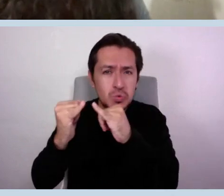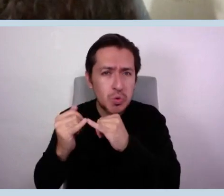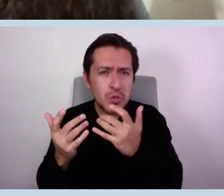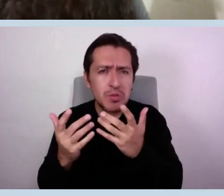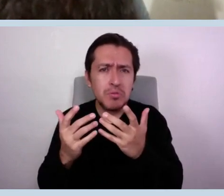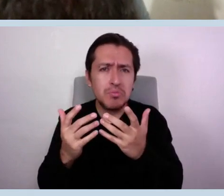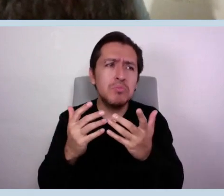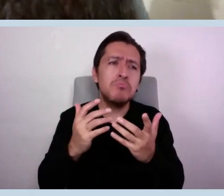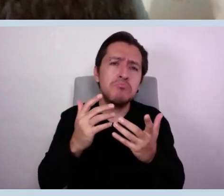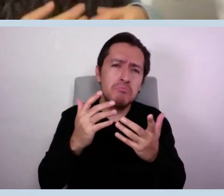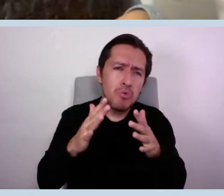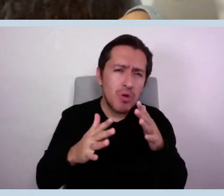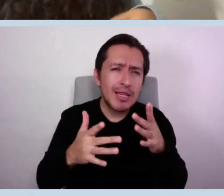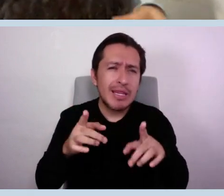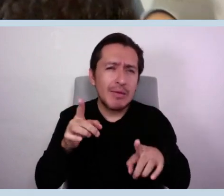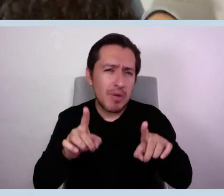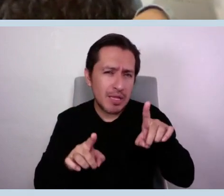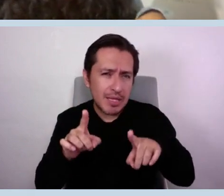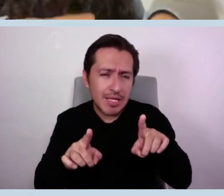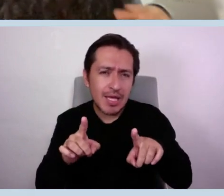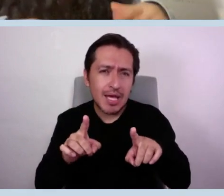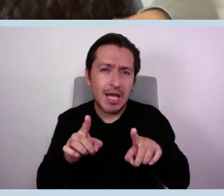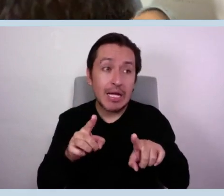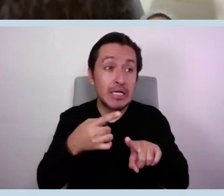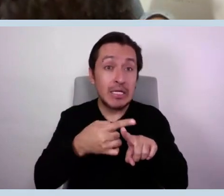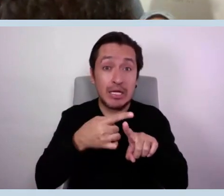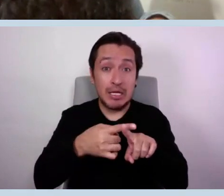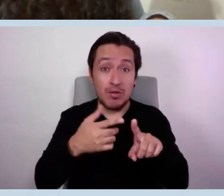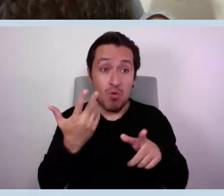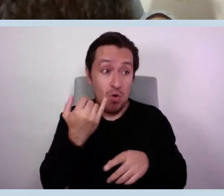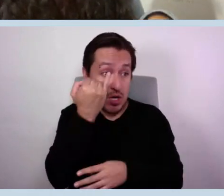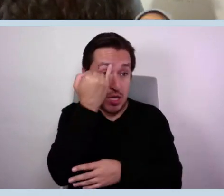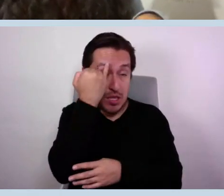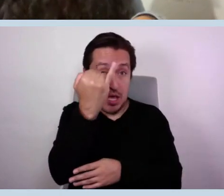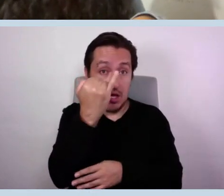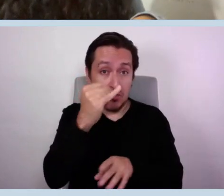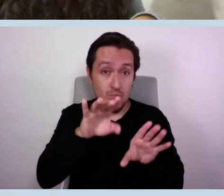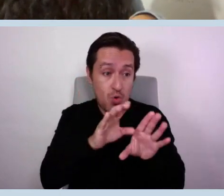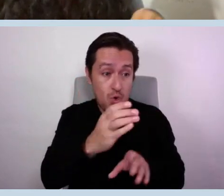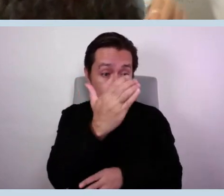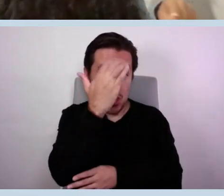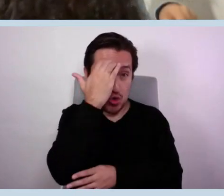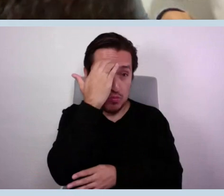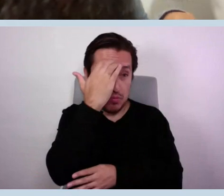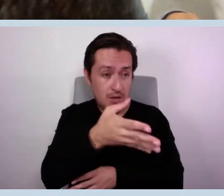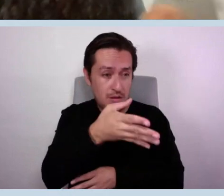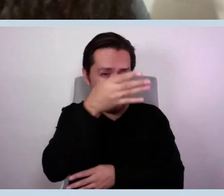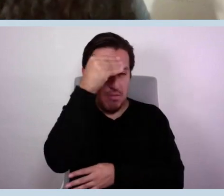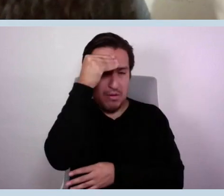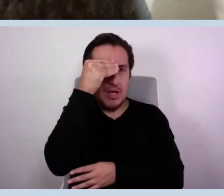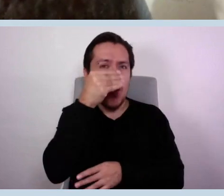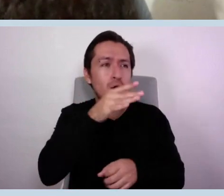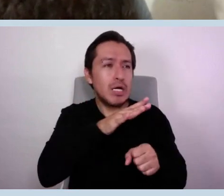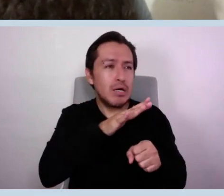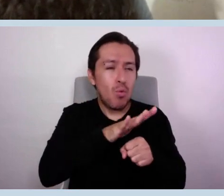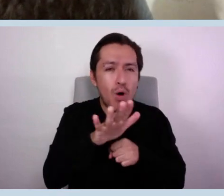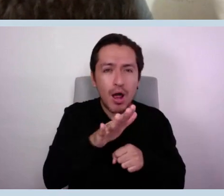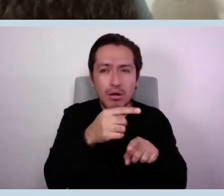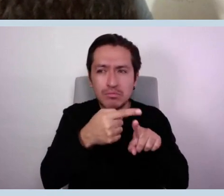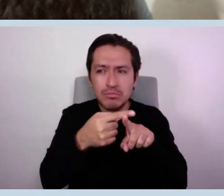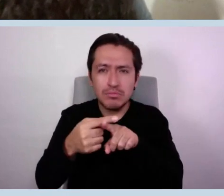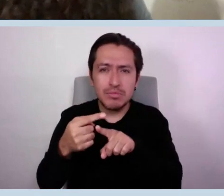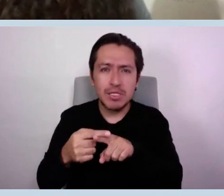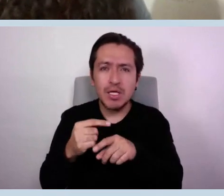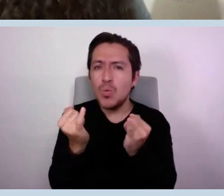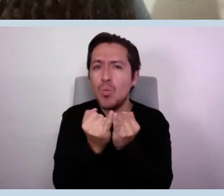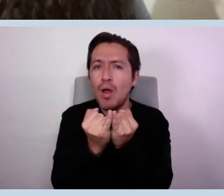escuelas qué referentes tenía cada una y desde dónde venían esos referentes qué temáticas se abordaban y algo